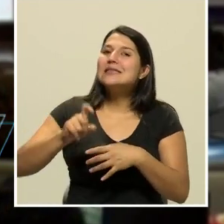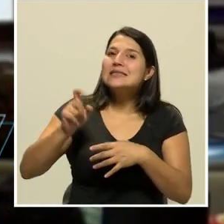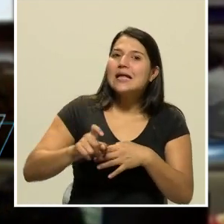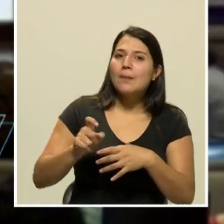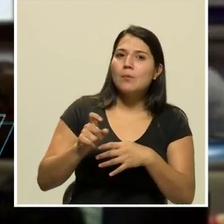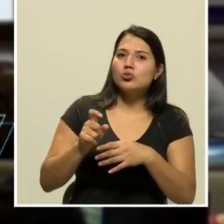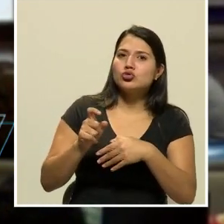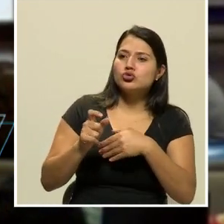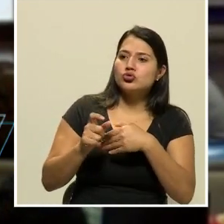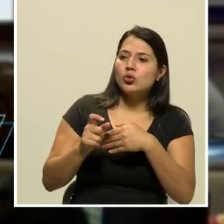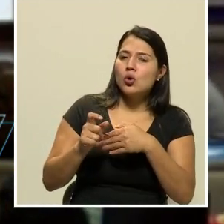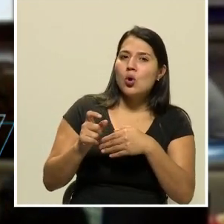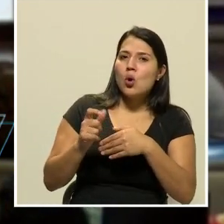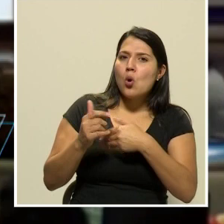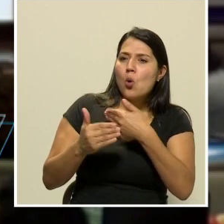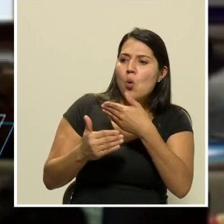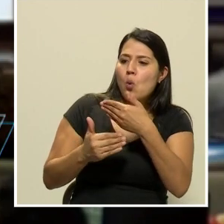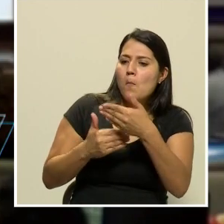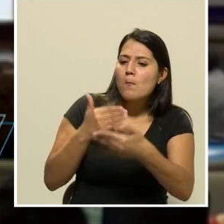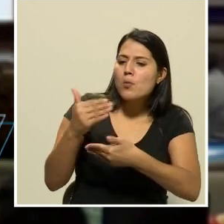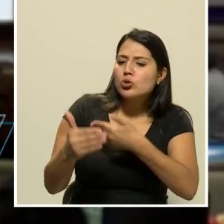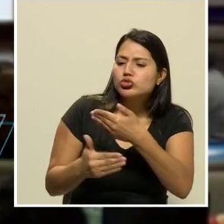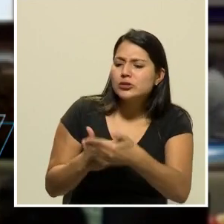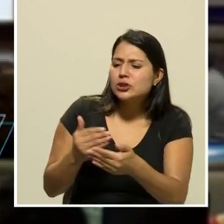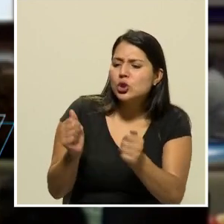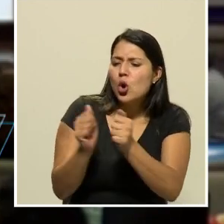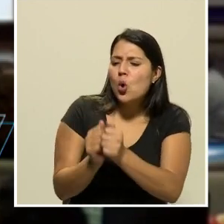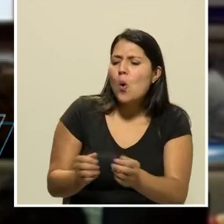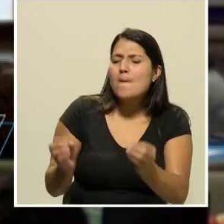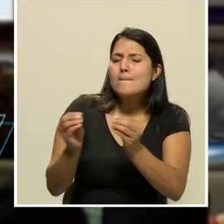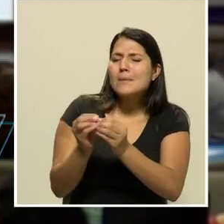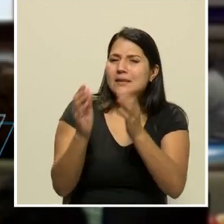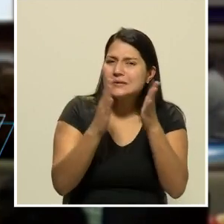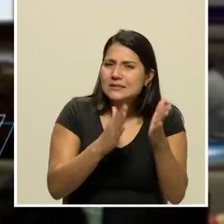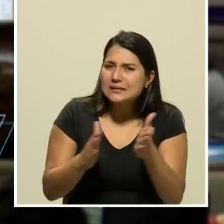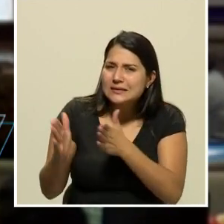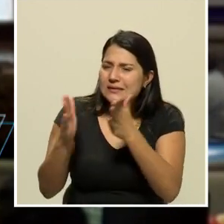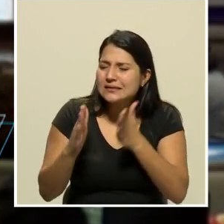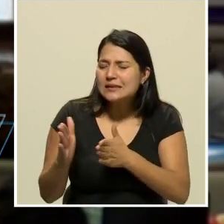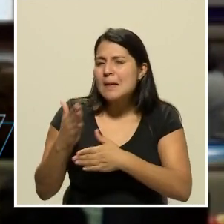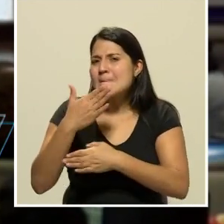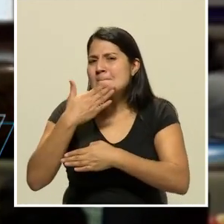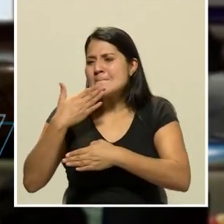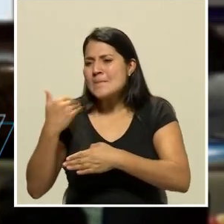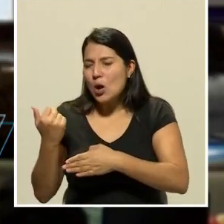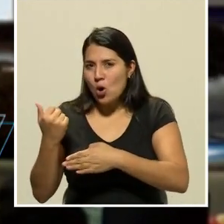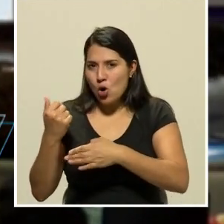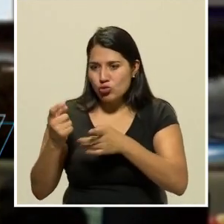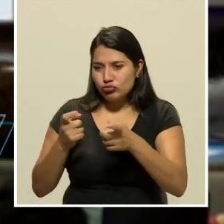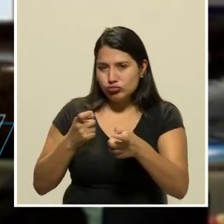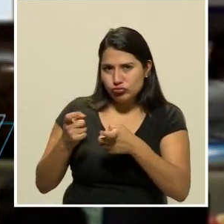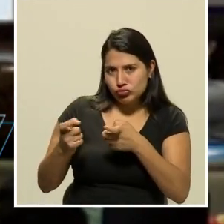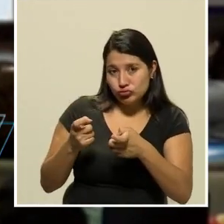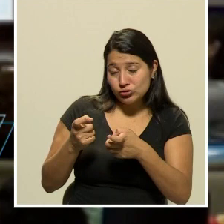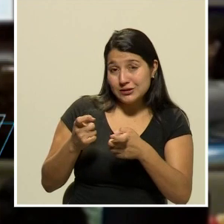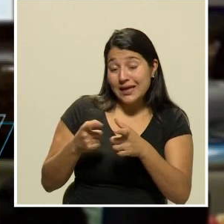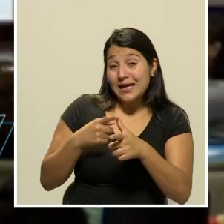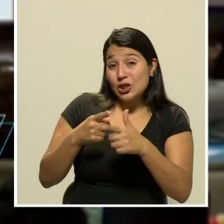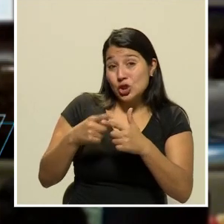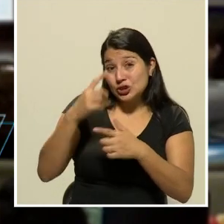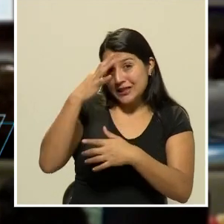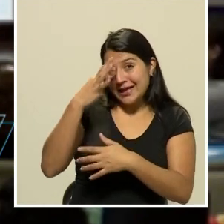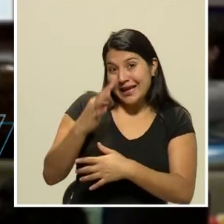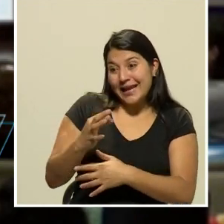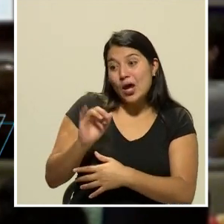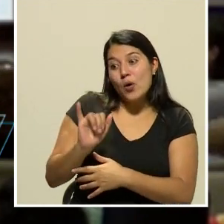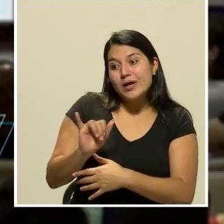ejecución más planificada, más eficiente, más efectiva, que yo creo que es parte de lo que los ciudadanos hace